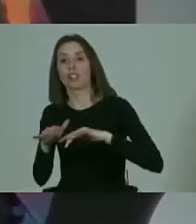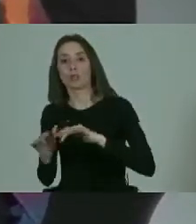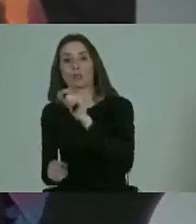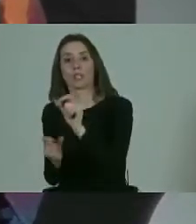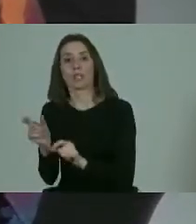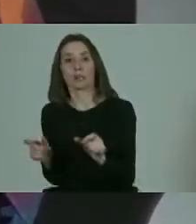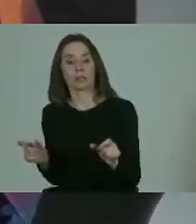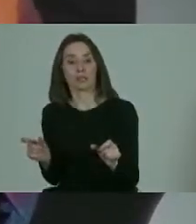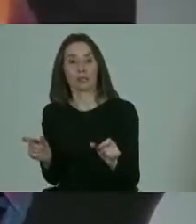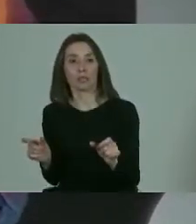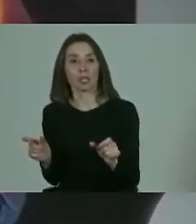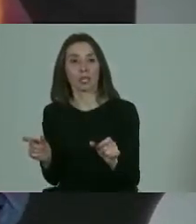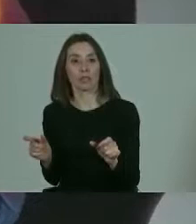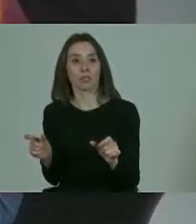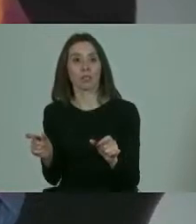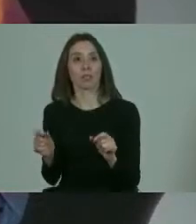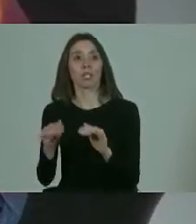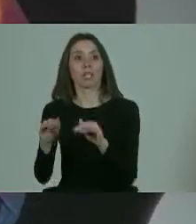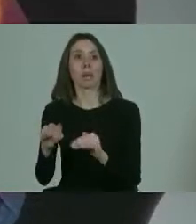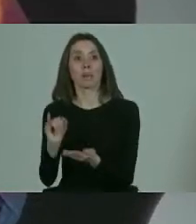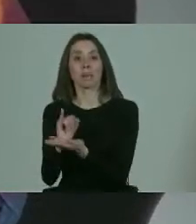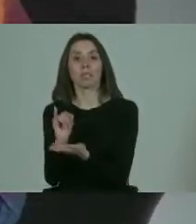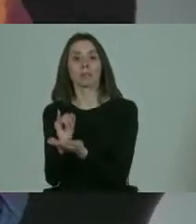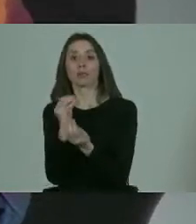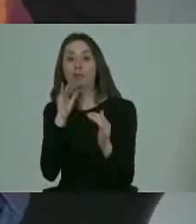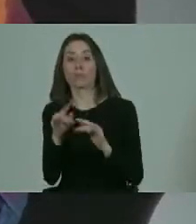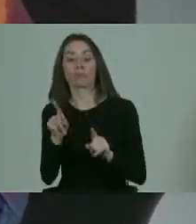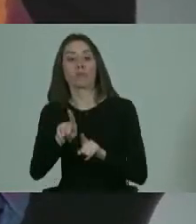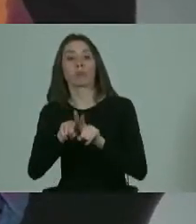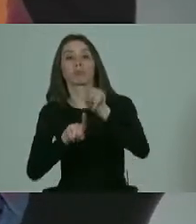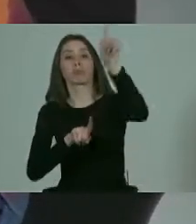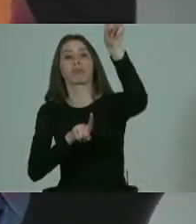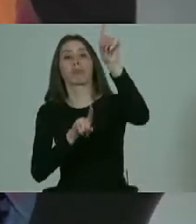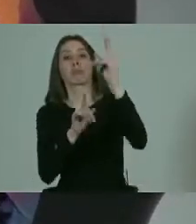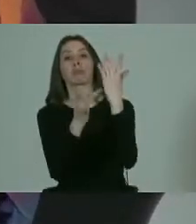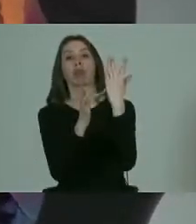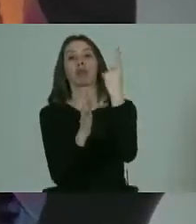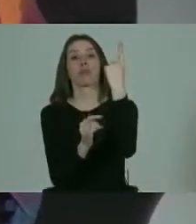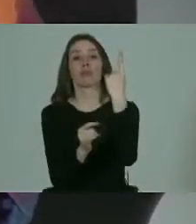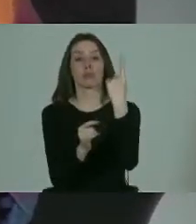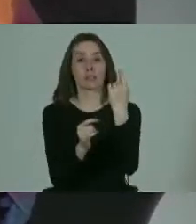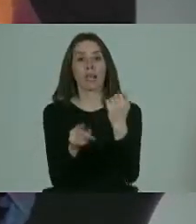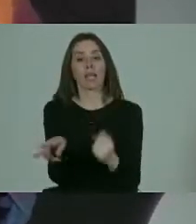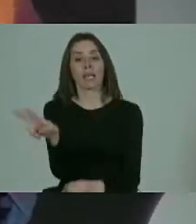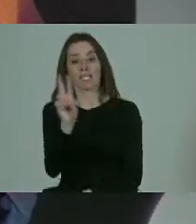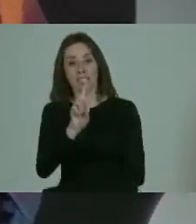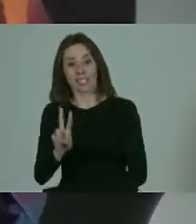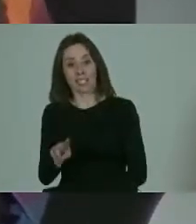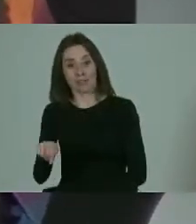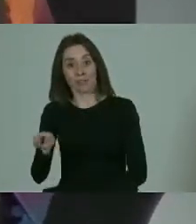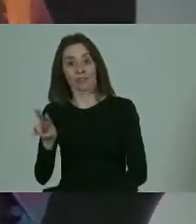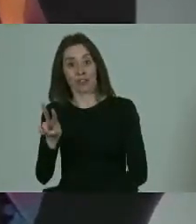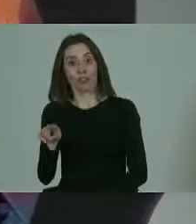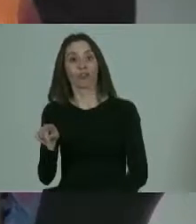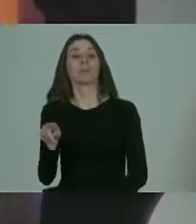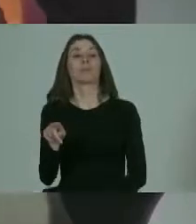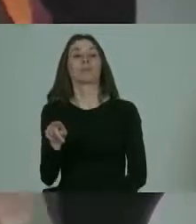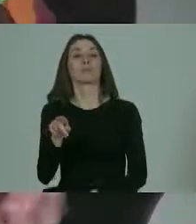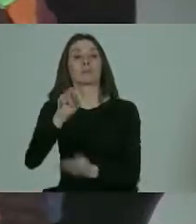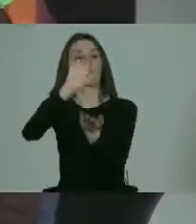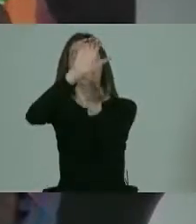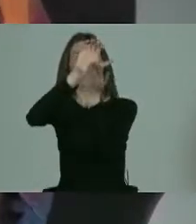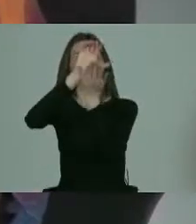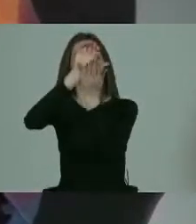las personas las que lo utilizan las mismas instituciones o sea nosotros como como servicio tal vez el estado a nivel